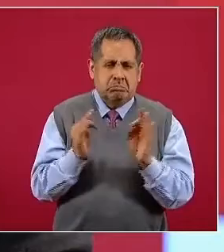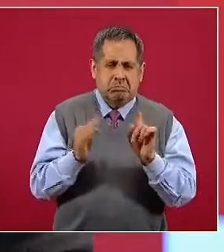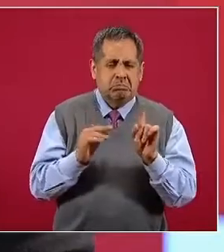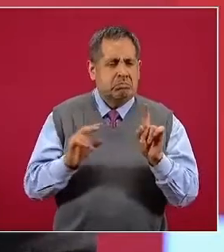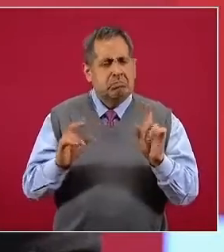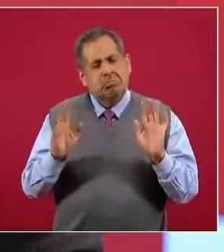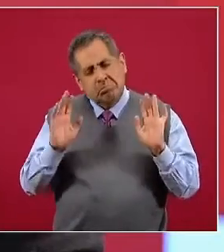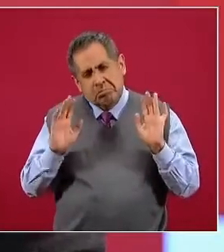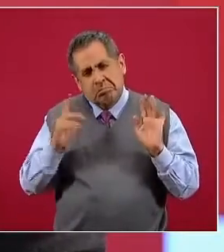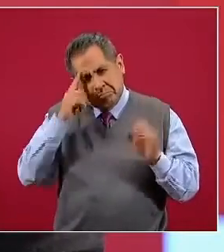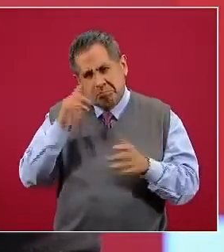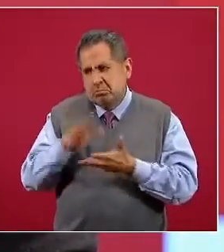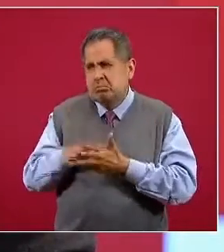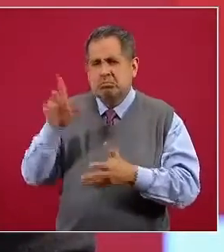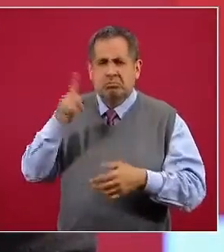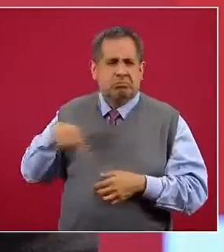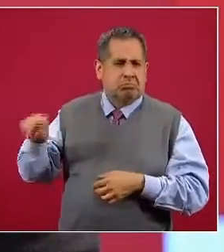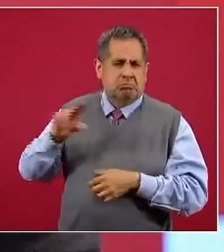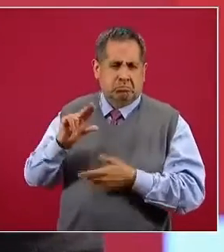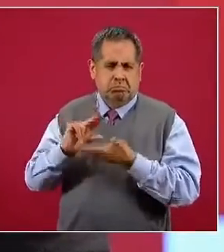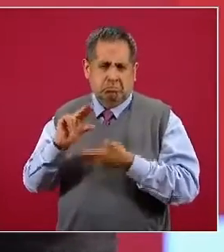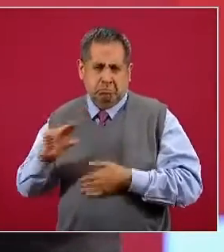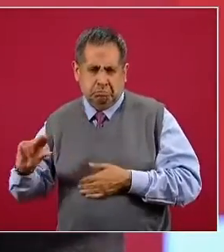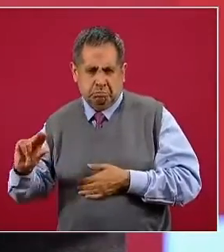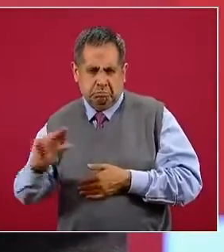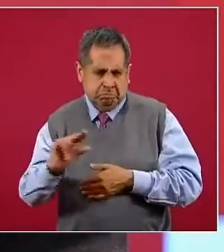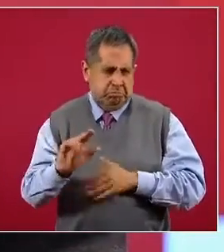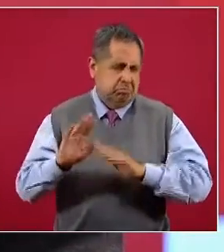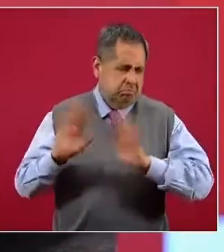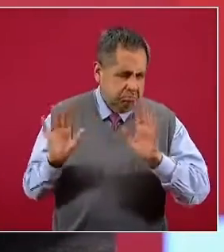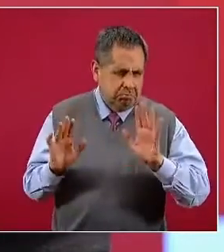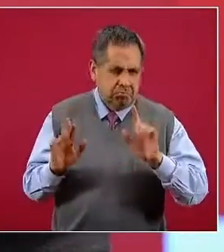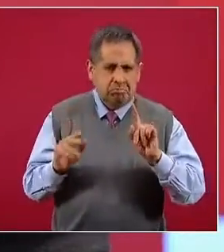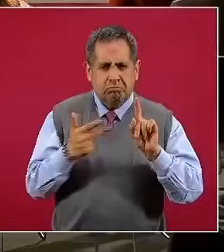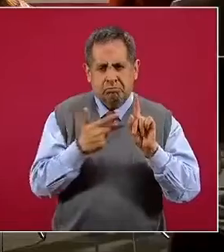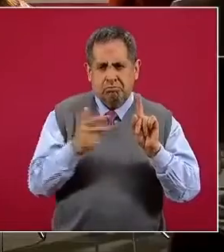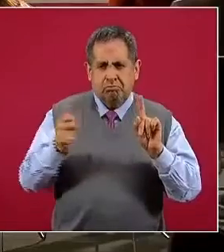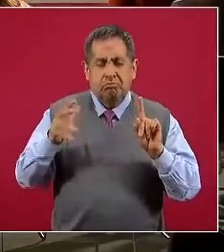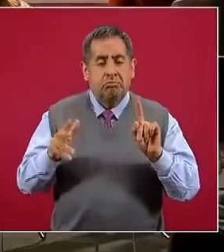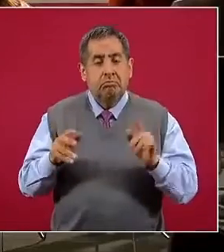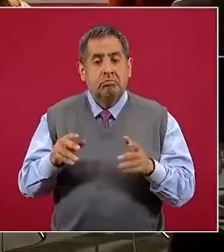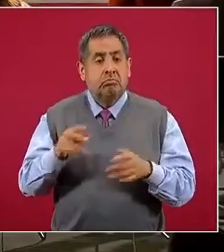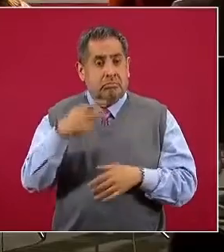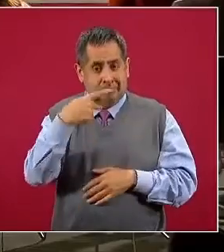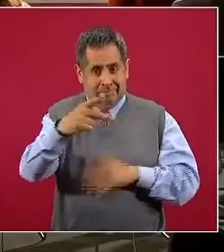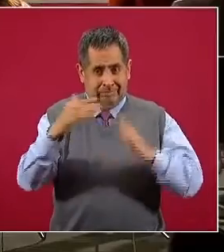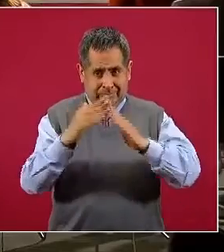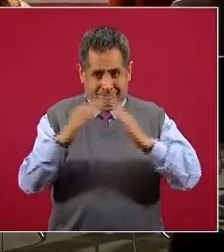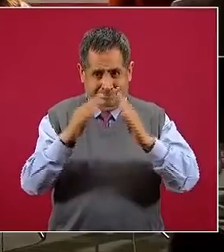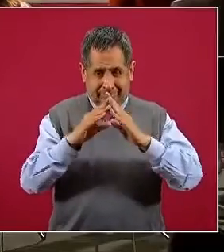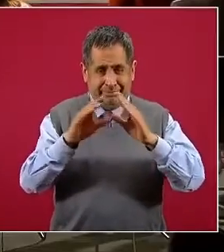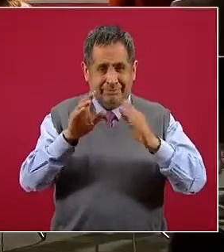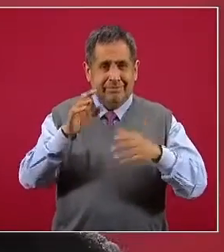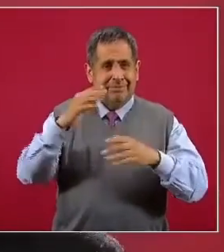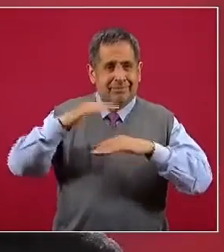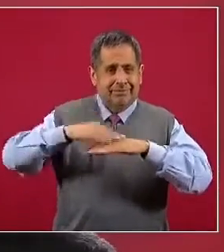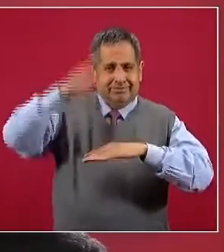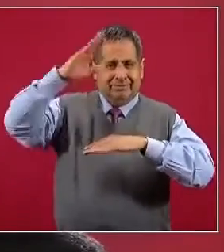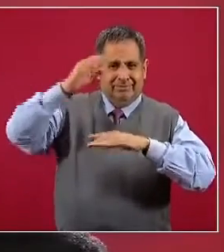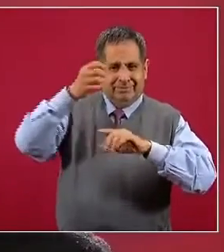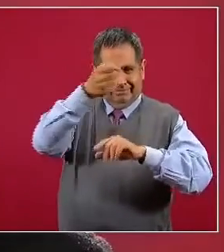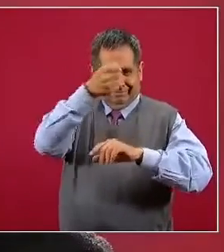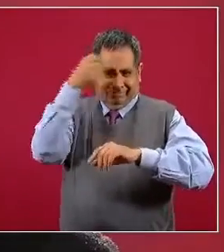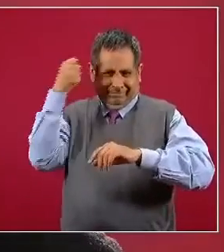para conservar la mayoría de las demás vacunas. Incluso nuestro congelador doméstico generalmente está a